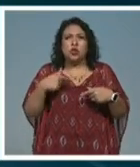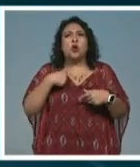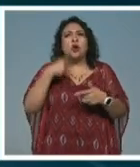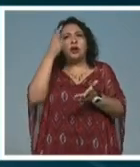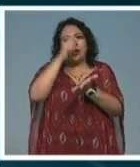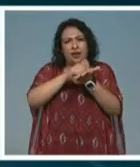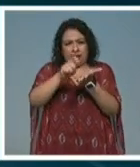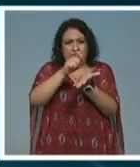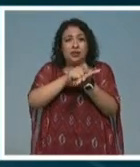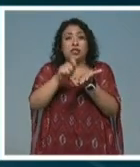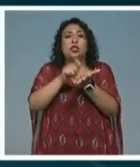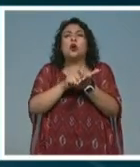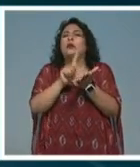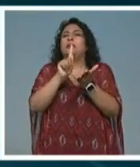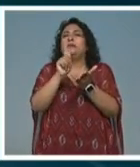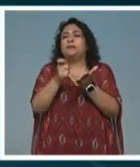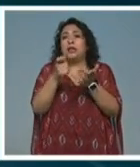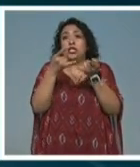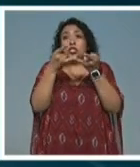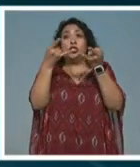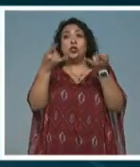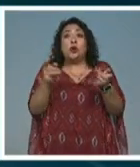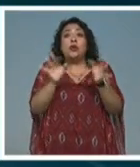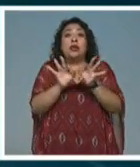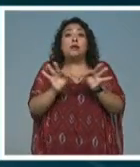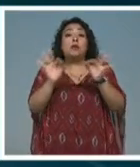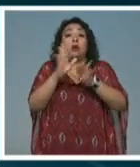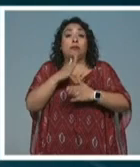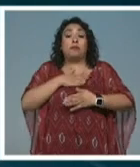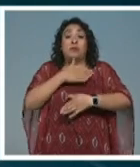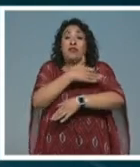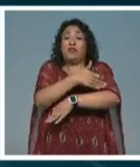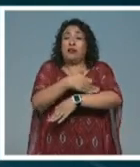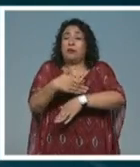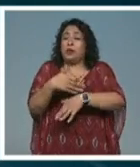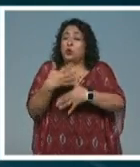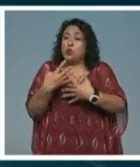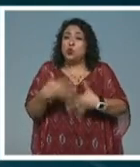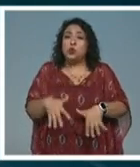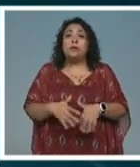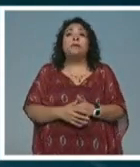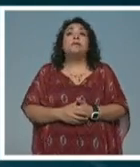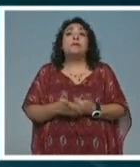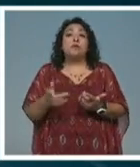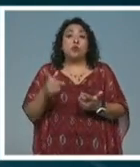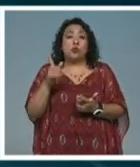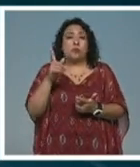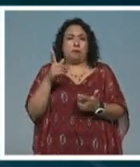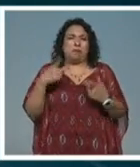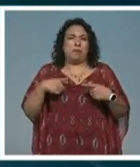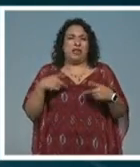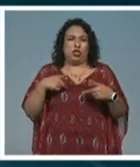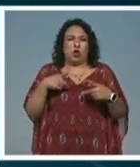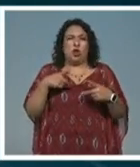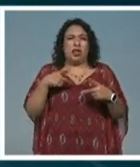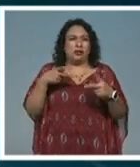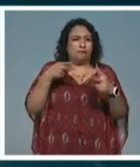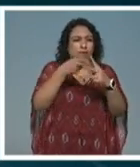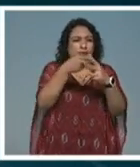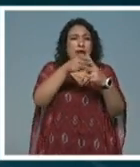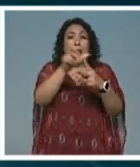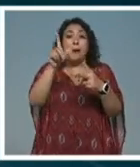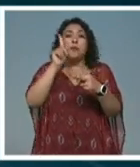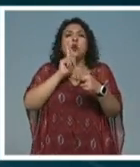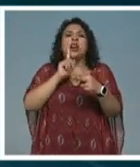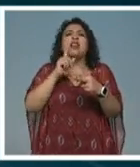escritora. Es la historia fundamental de mi familia. Y los feminicidas asesinan mujeres porque